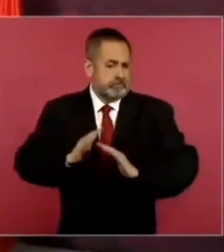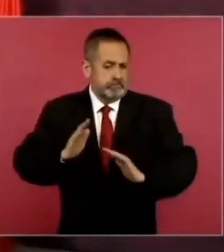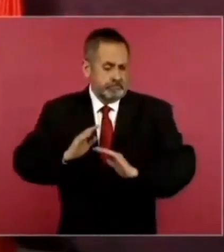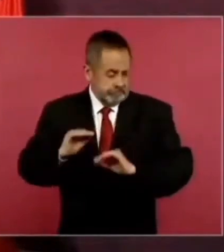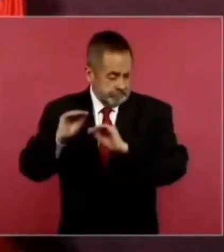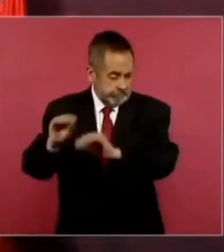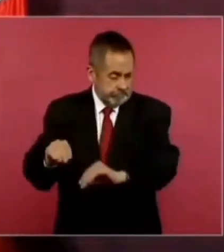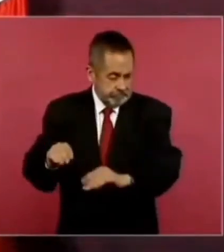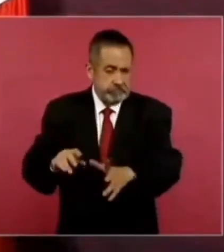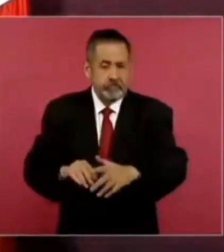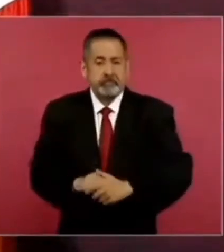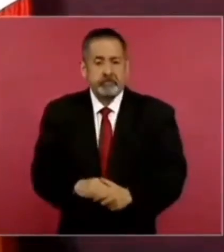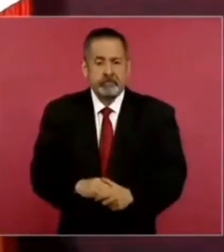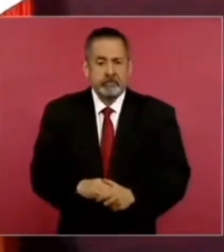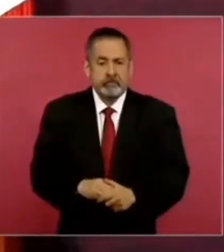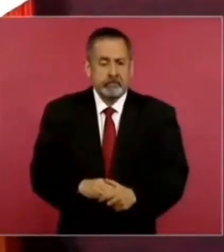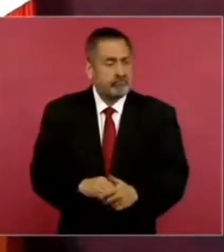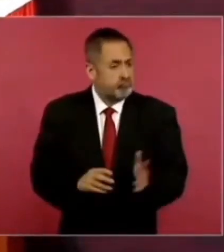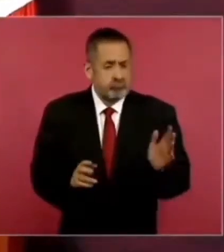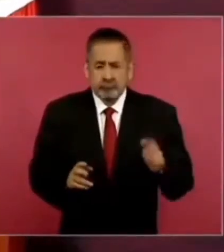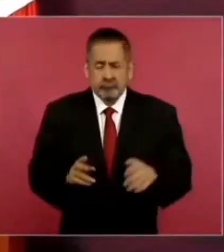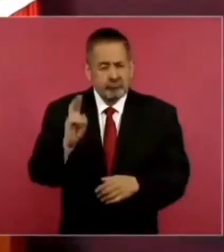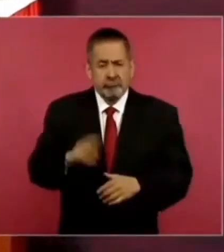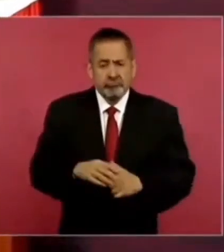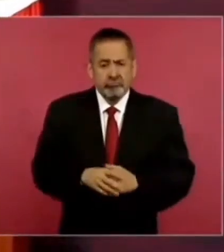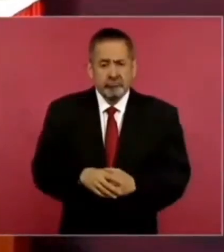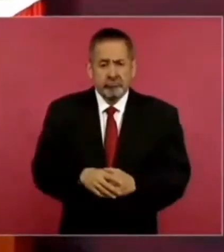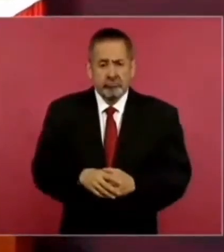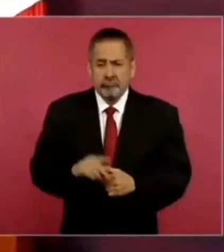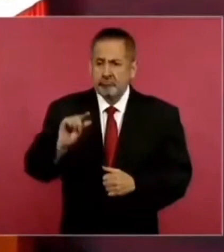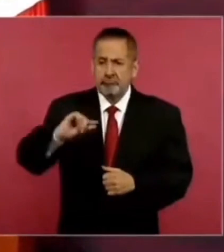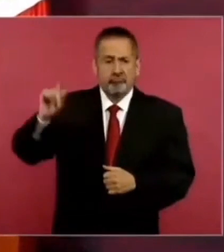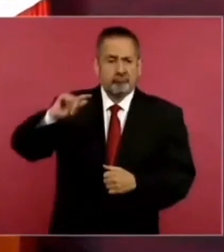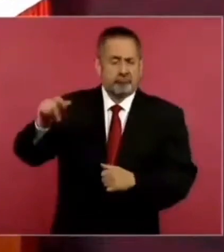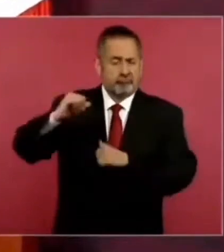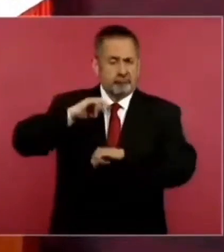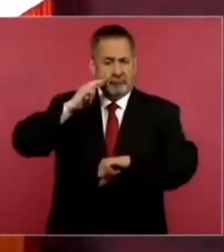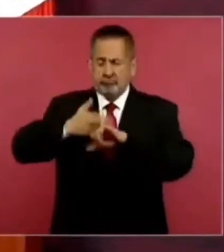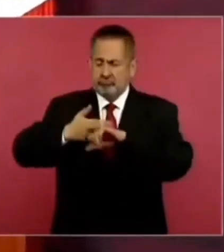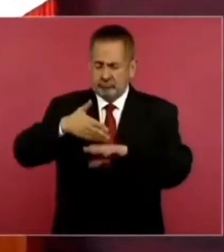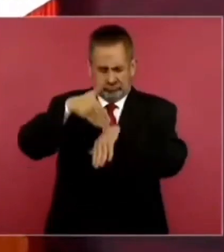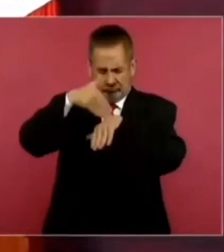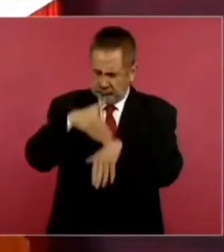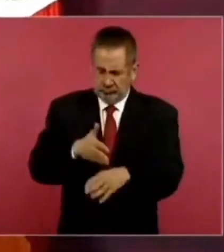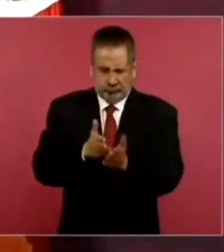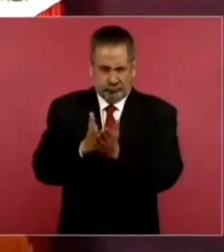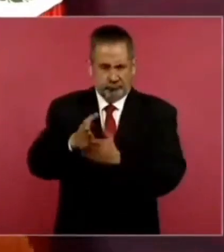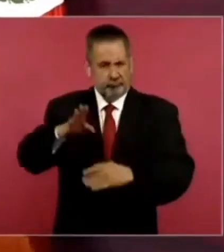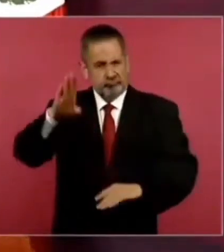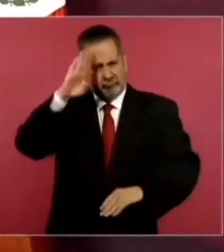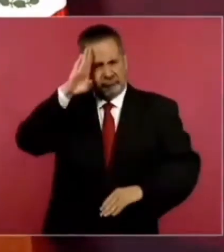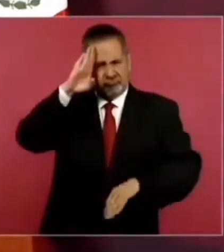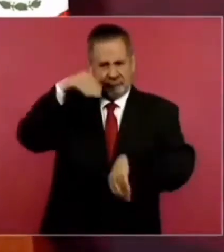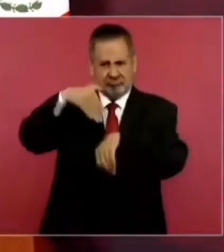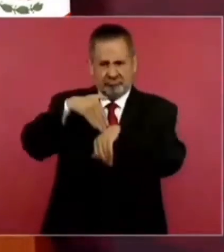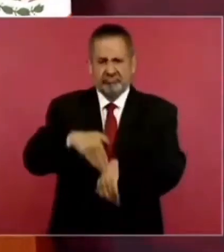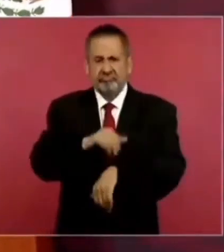Y como son los altos mandos leales al